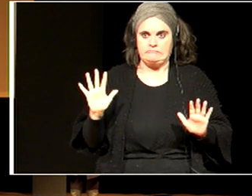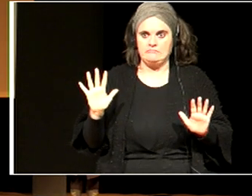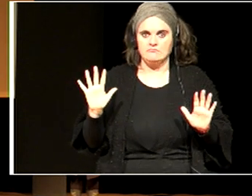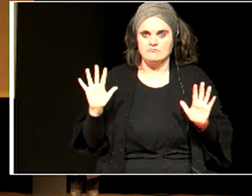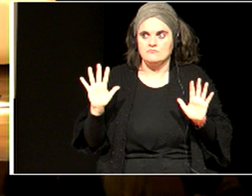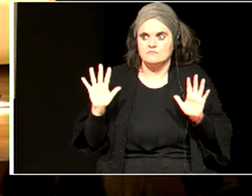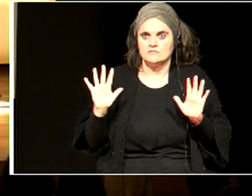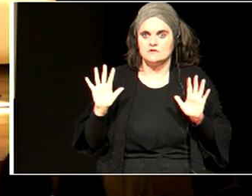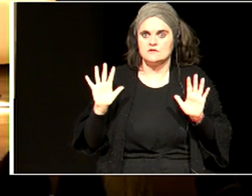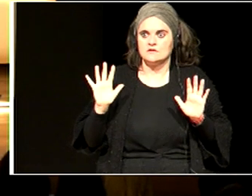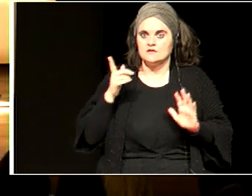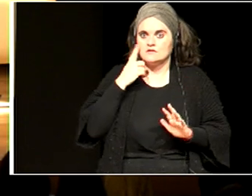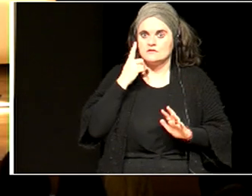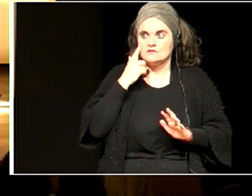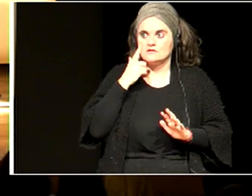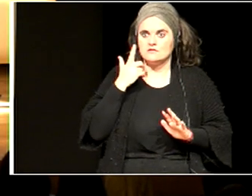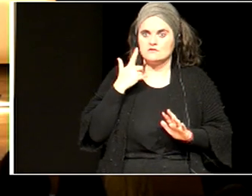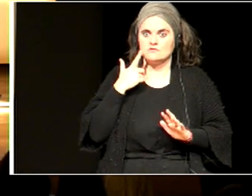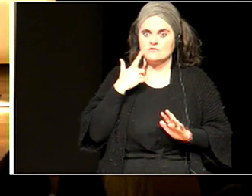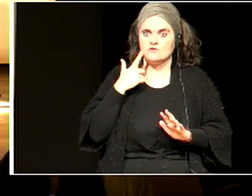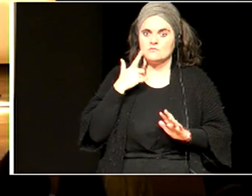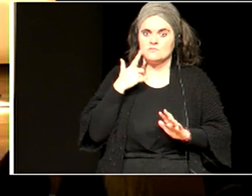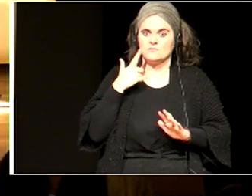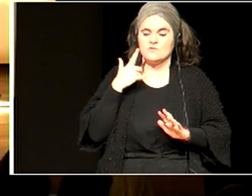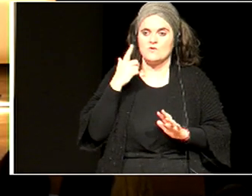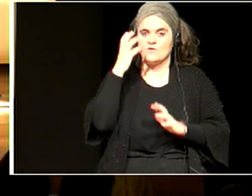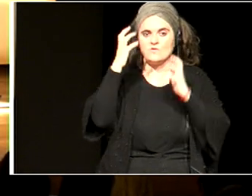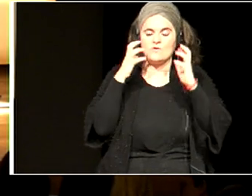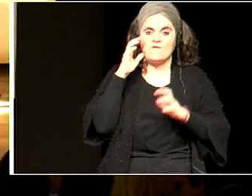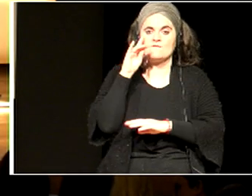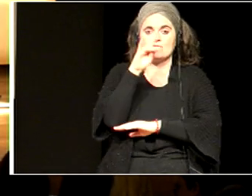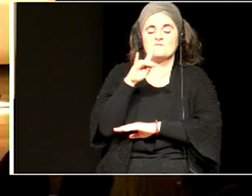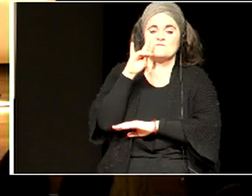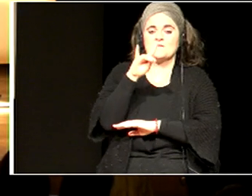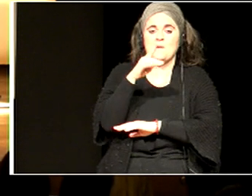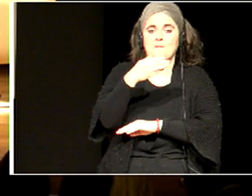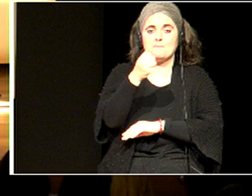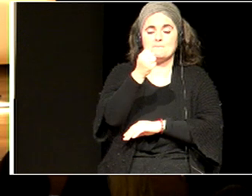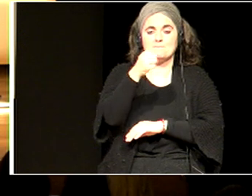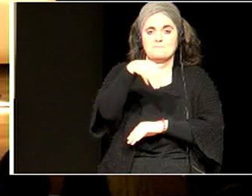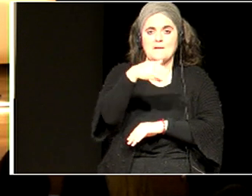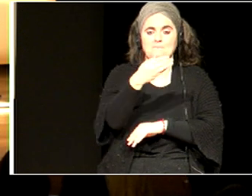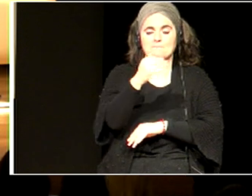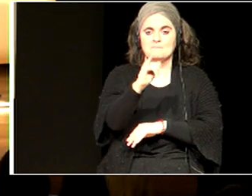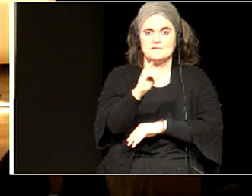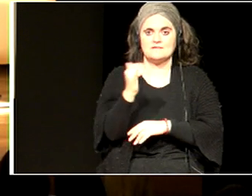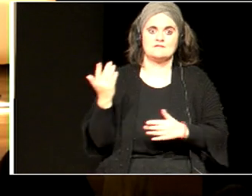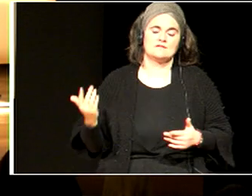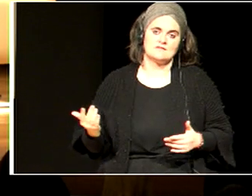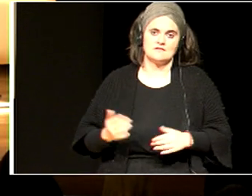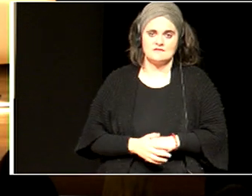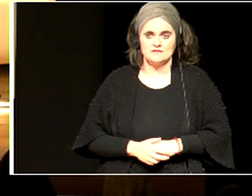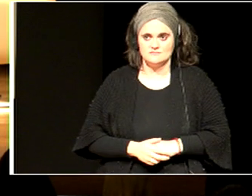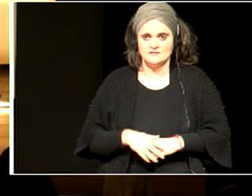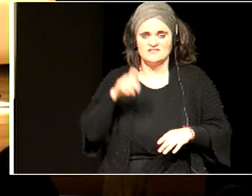bueno bueno bueno es como bambi por favor de verdad o sea es una llorera continua por favor de verdad que es bueno pero